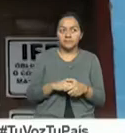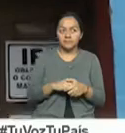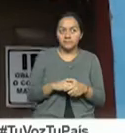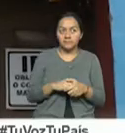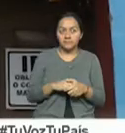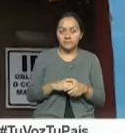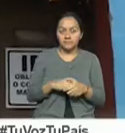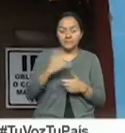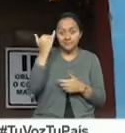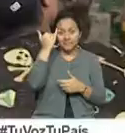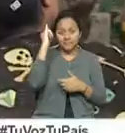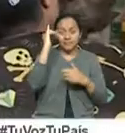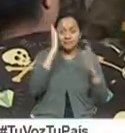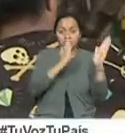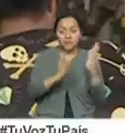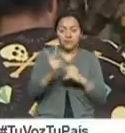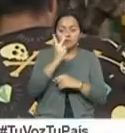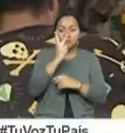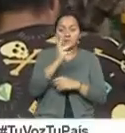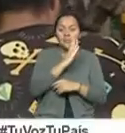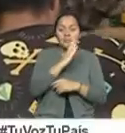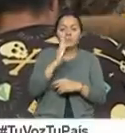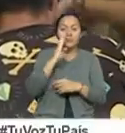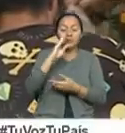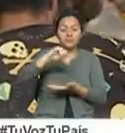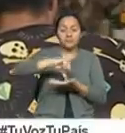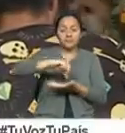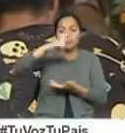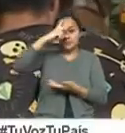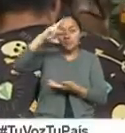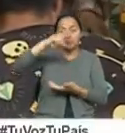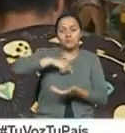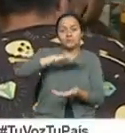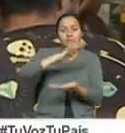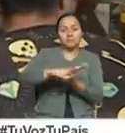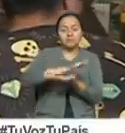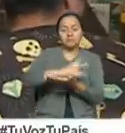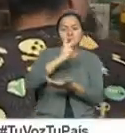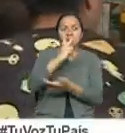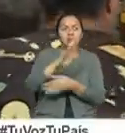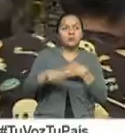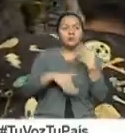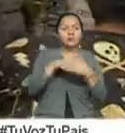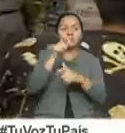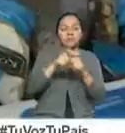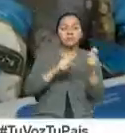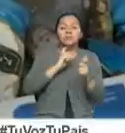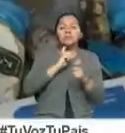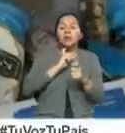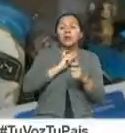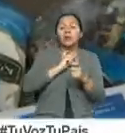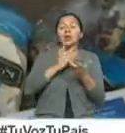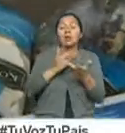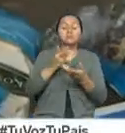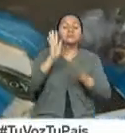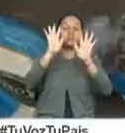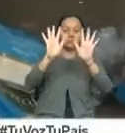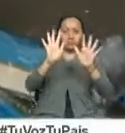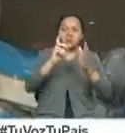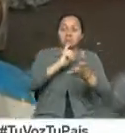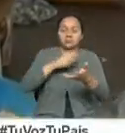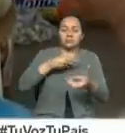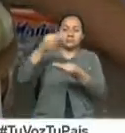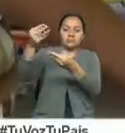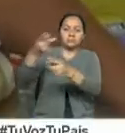Una iniciativa humanitaria en este bar de Ciudad de México promete calmar la sed de sus clientes a cambio de ayuda para los miles de afectados por el terremoto